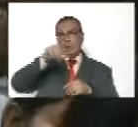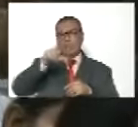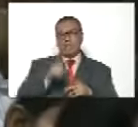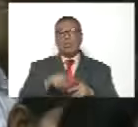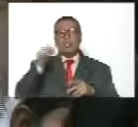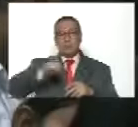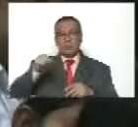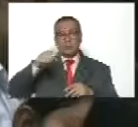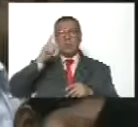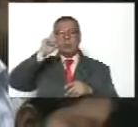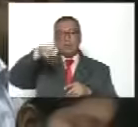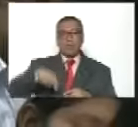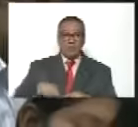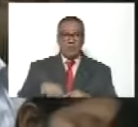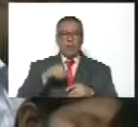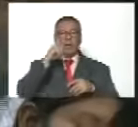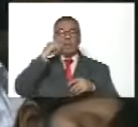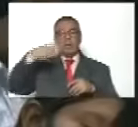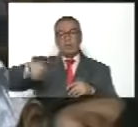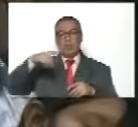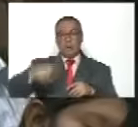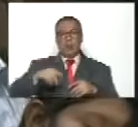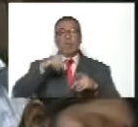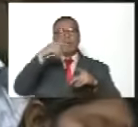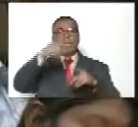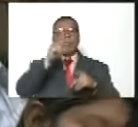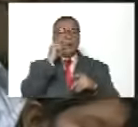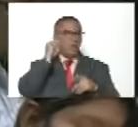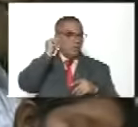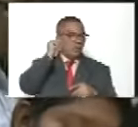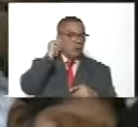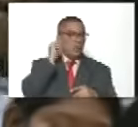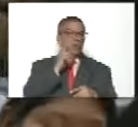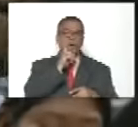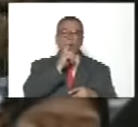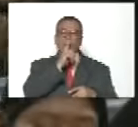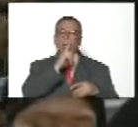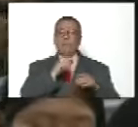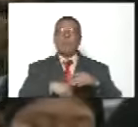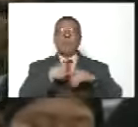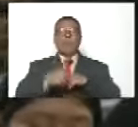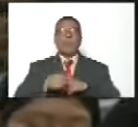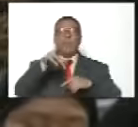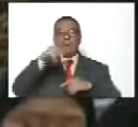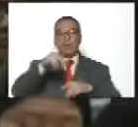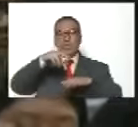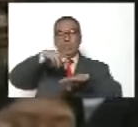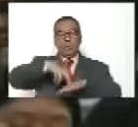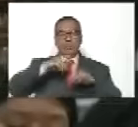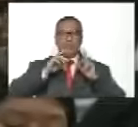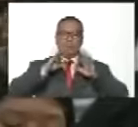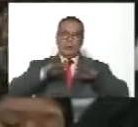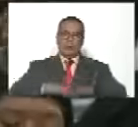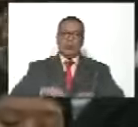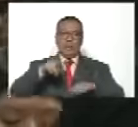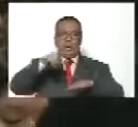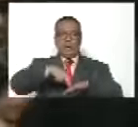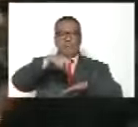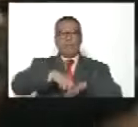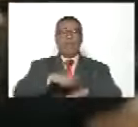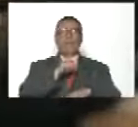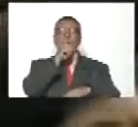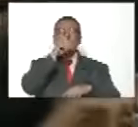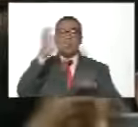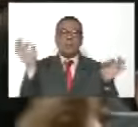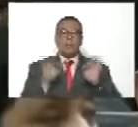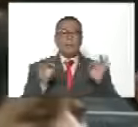sí, señor, también señores de la derecha, señores y señoras de los apellidos, Venezuela no se rinde, a Venezuela no la